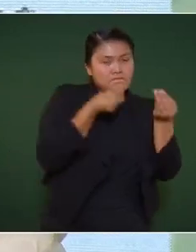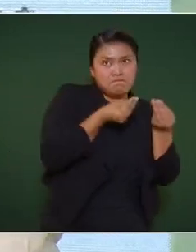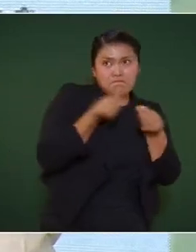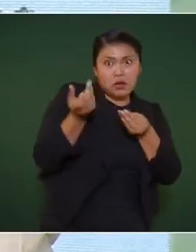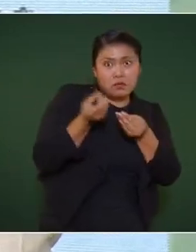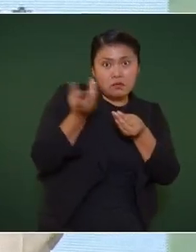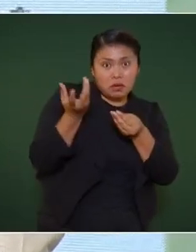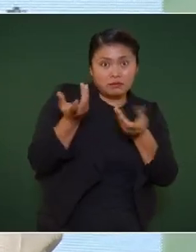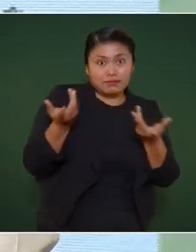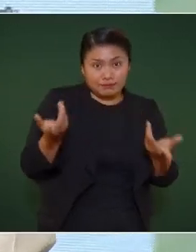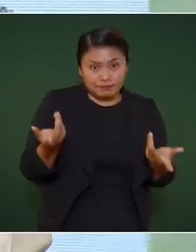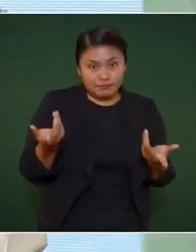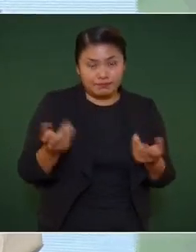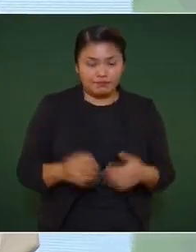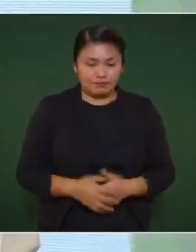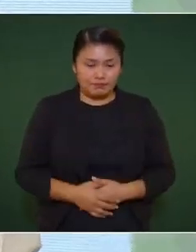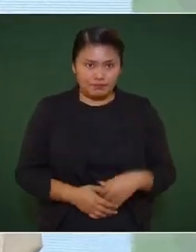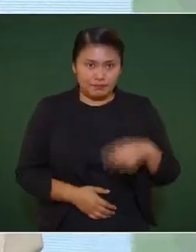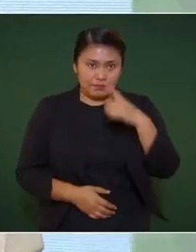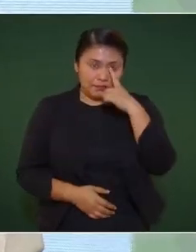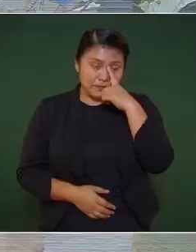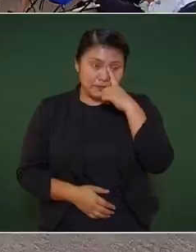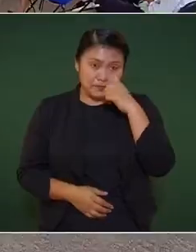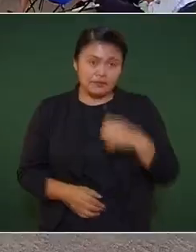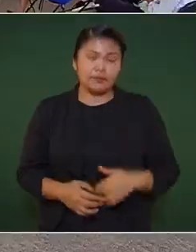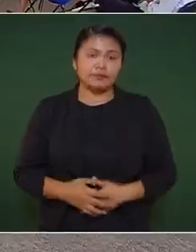o que se